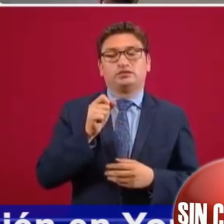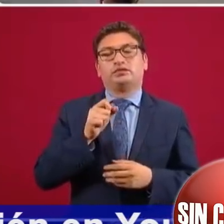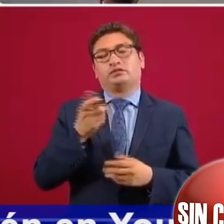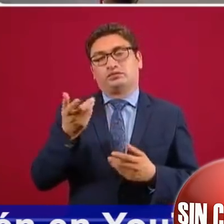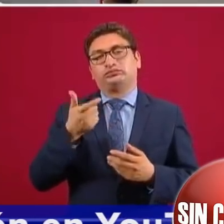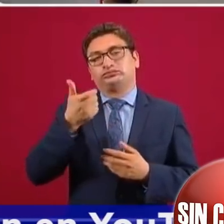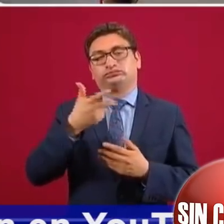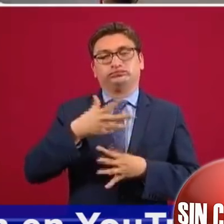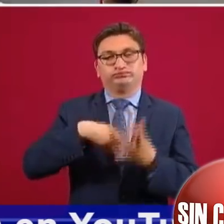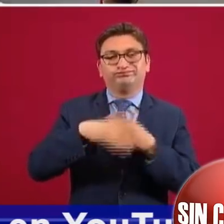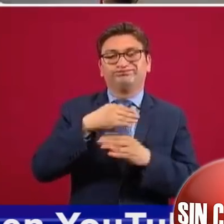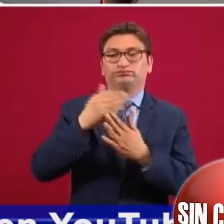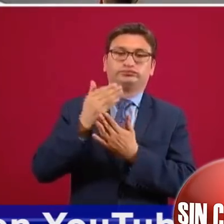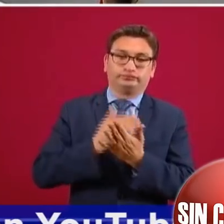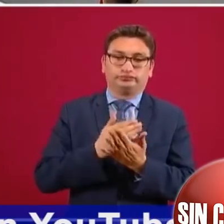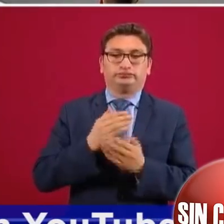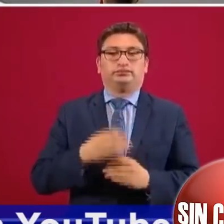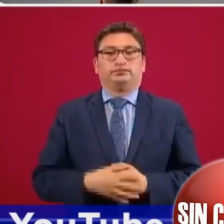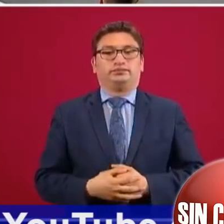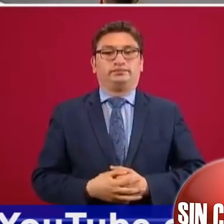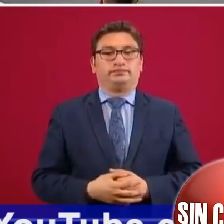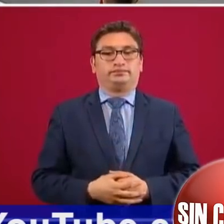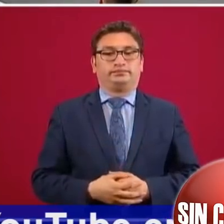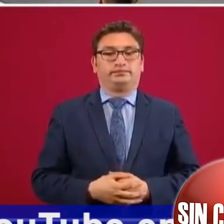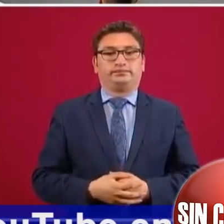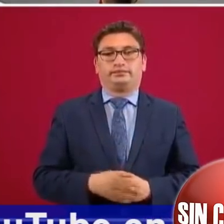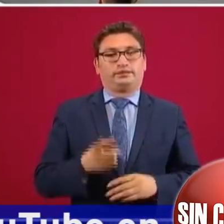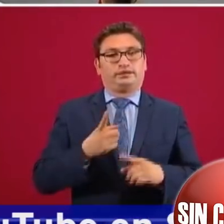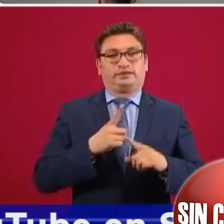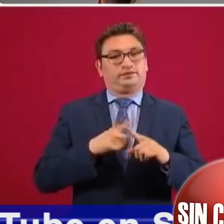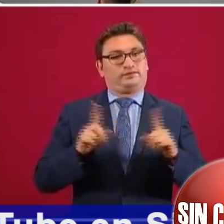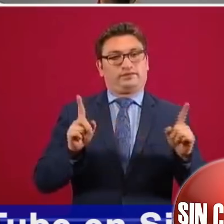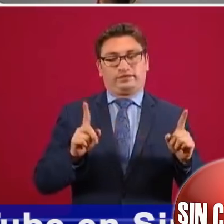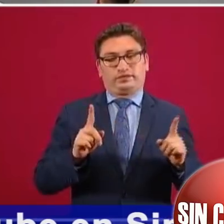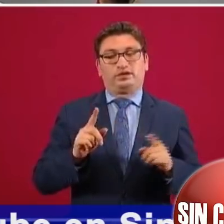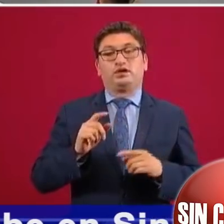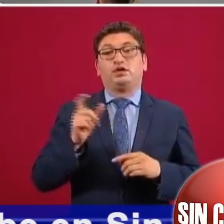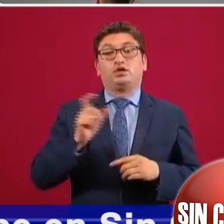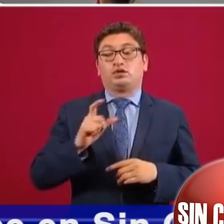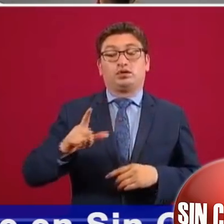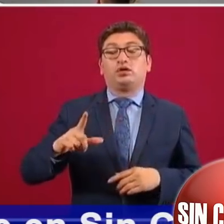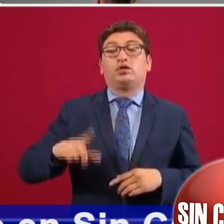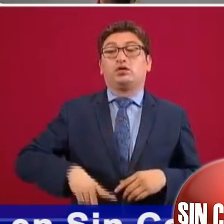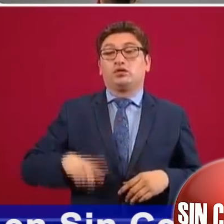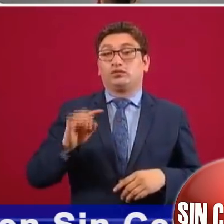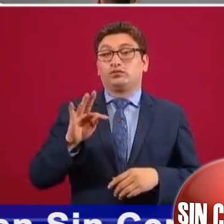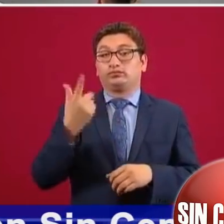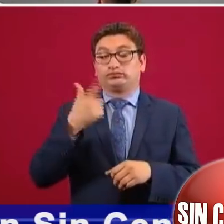disminución. No así en el caso de las participaciones federales.